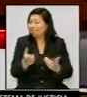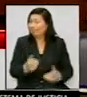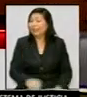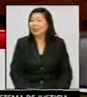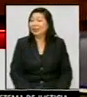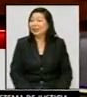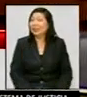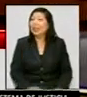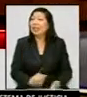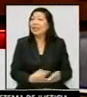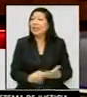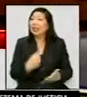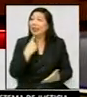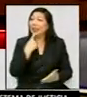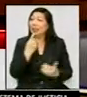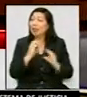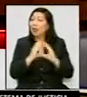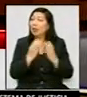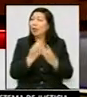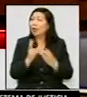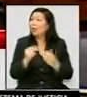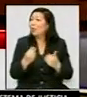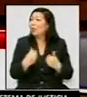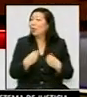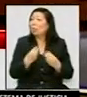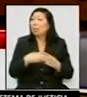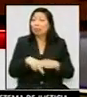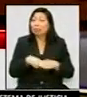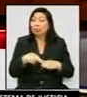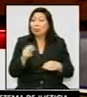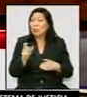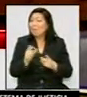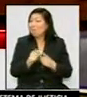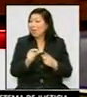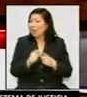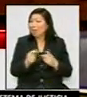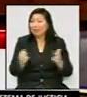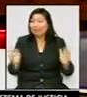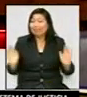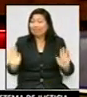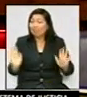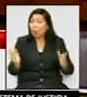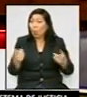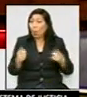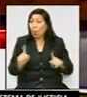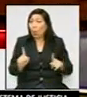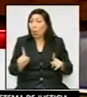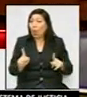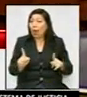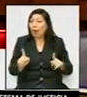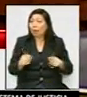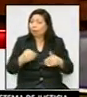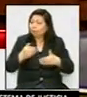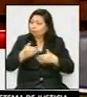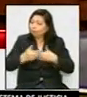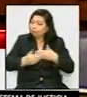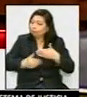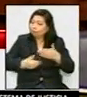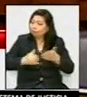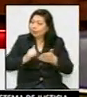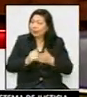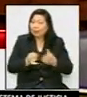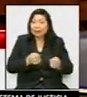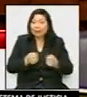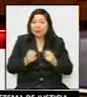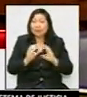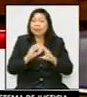se decidió que ese congresista no tenía por qué retirar el insulto. Cuando se van trastocando justamente los